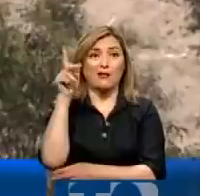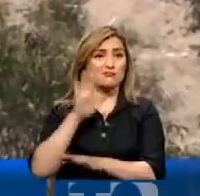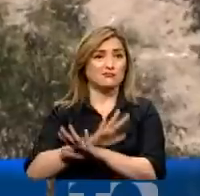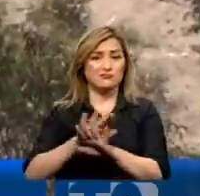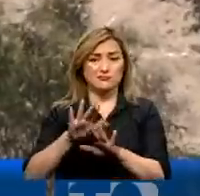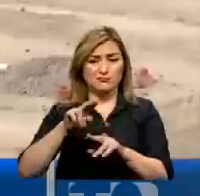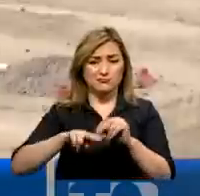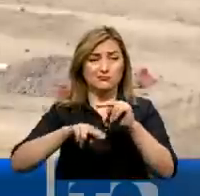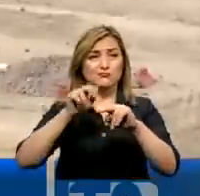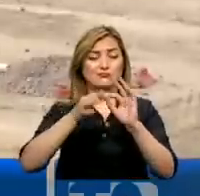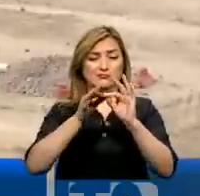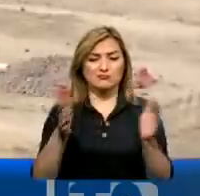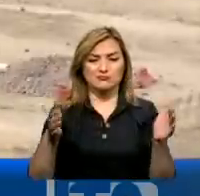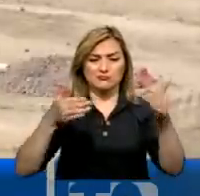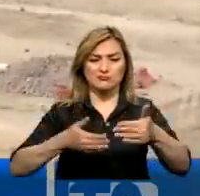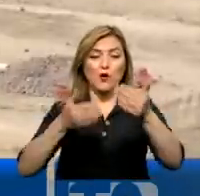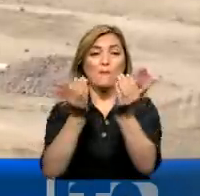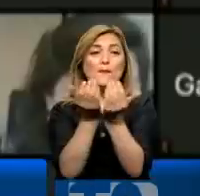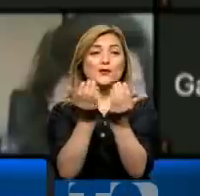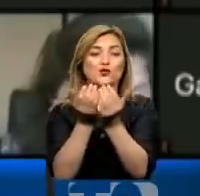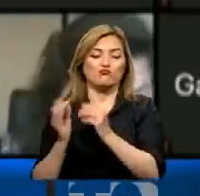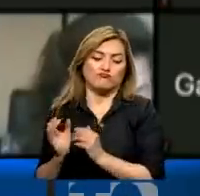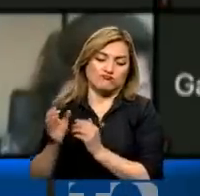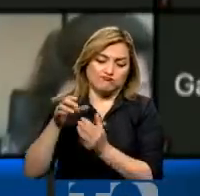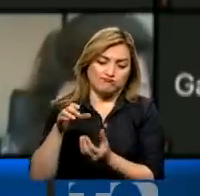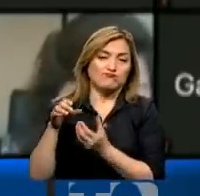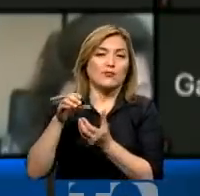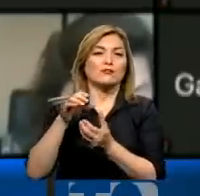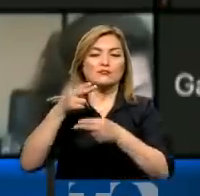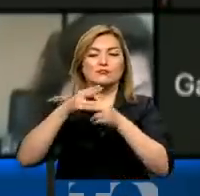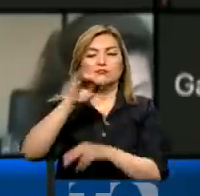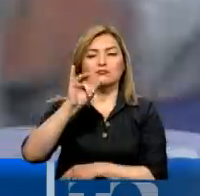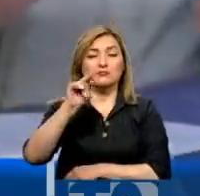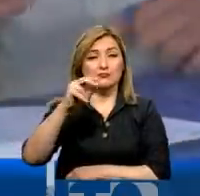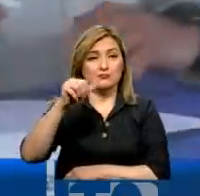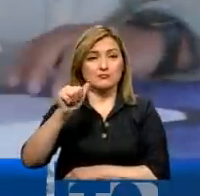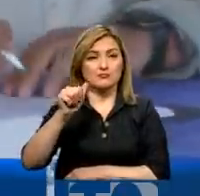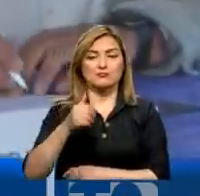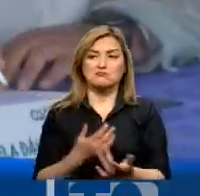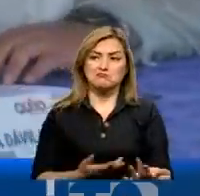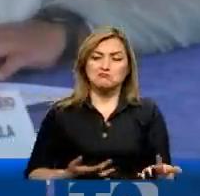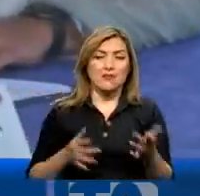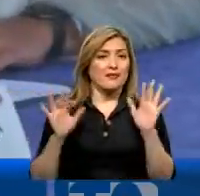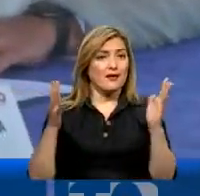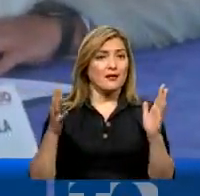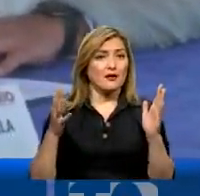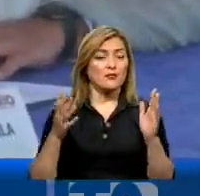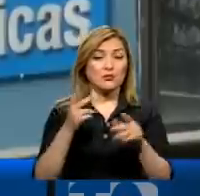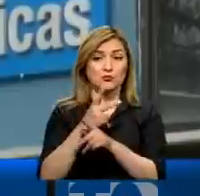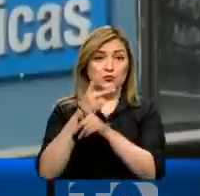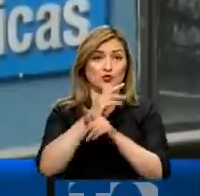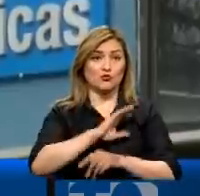10 del relleno sanitario El Inga. Por ello, los concejales metropolitanos durante la sesión de este martes exigieron que tanto el gerente de la